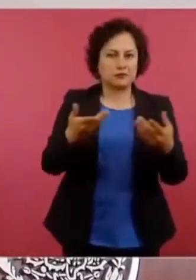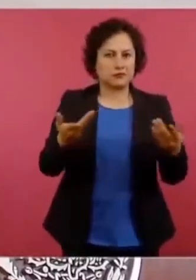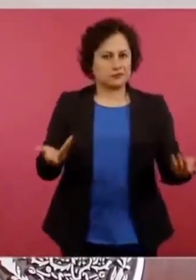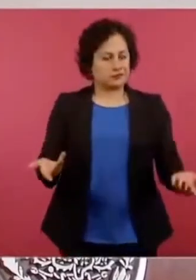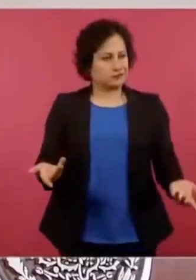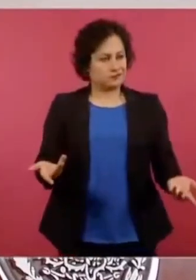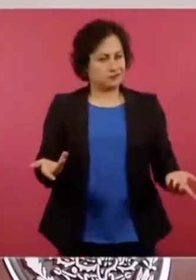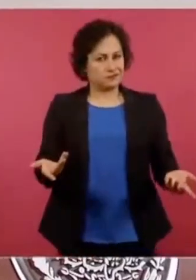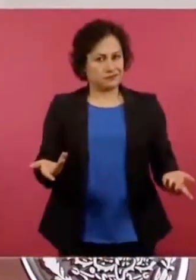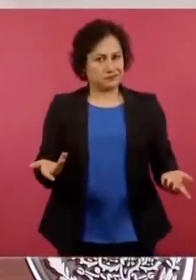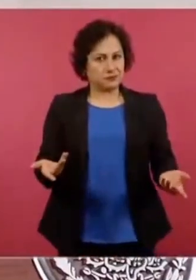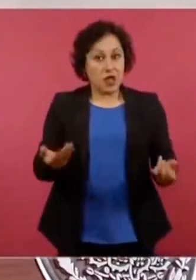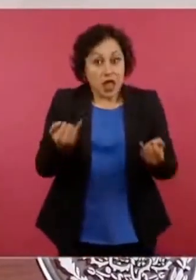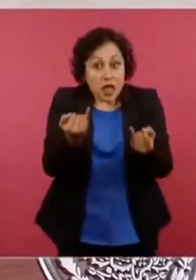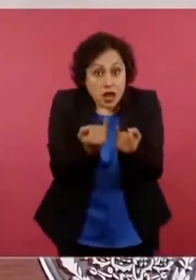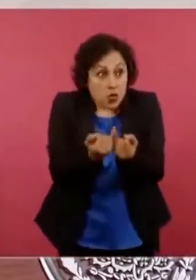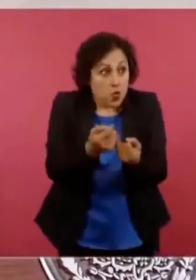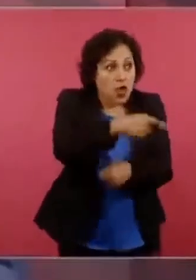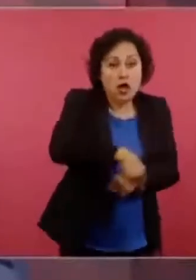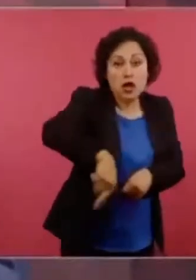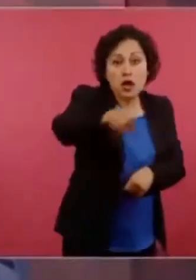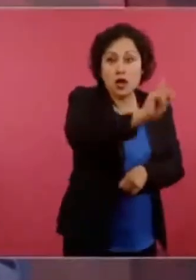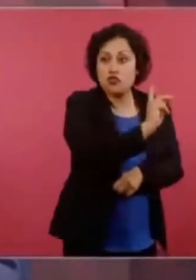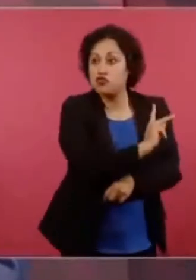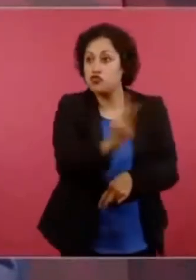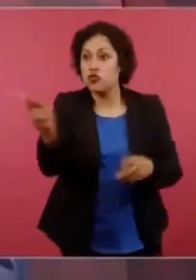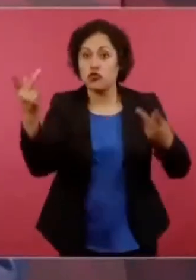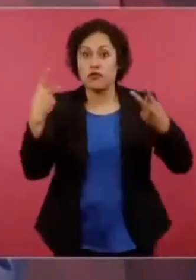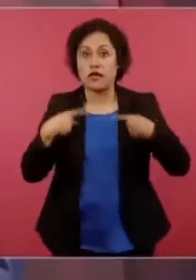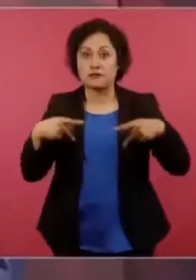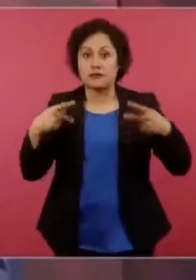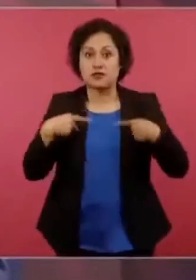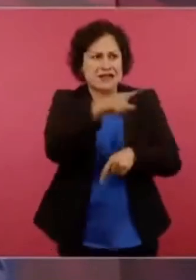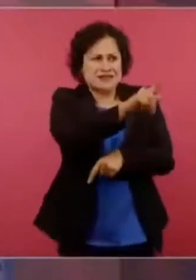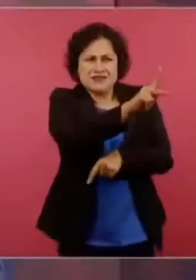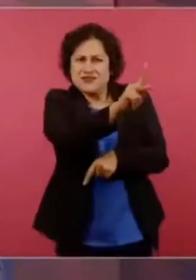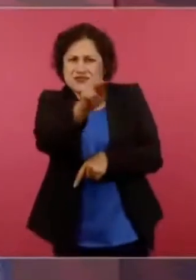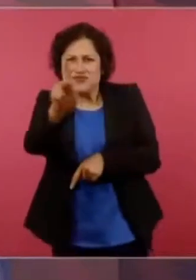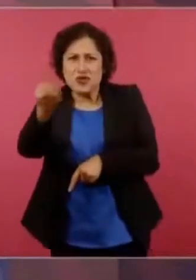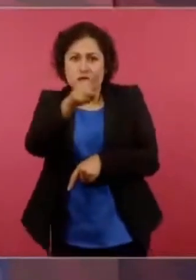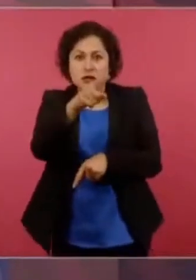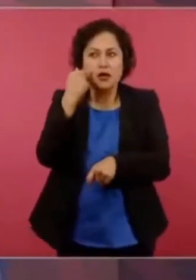tiene el deber de denunciarlo,